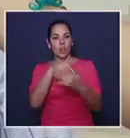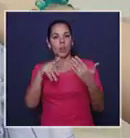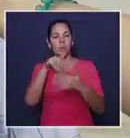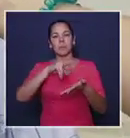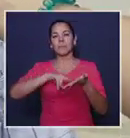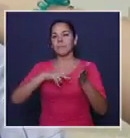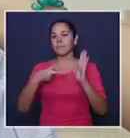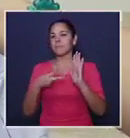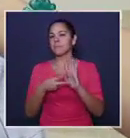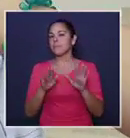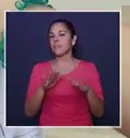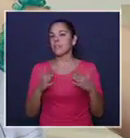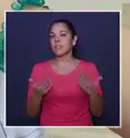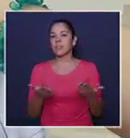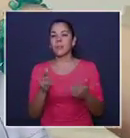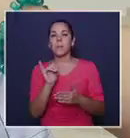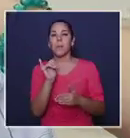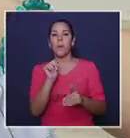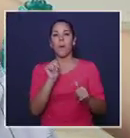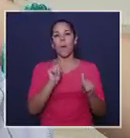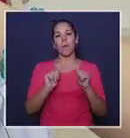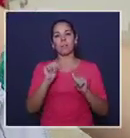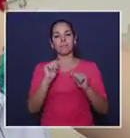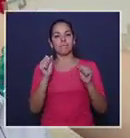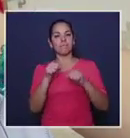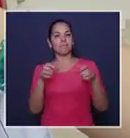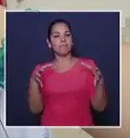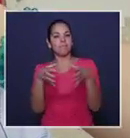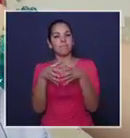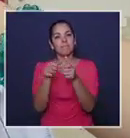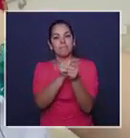es el arte de estar juntos.